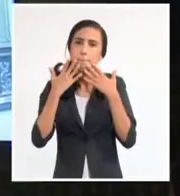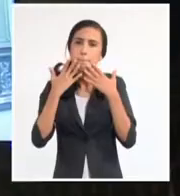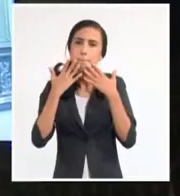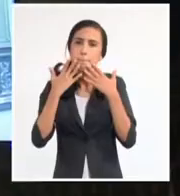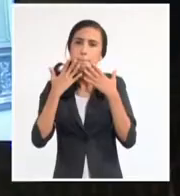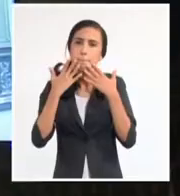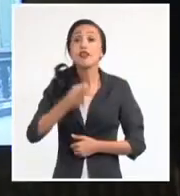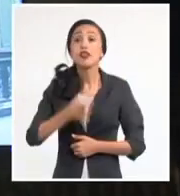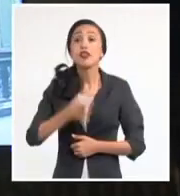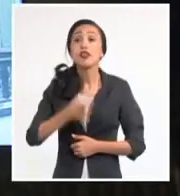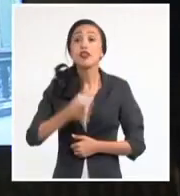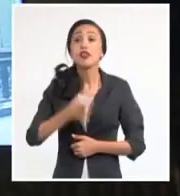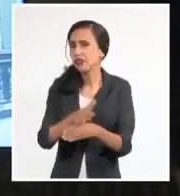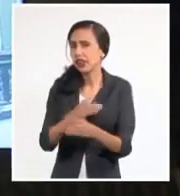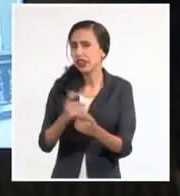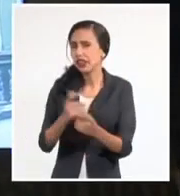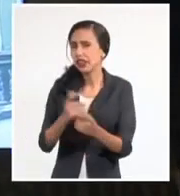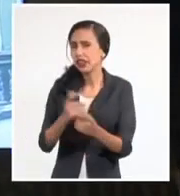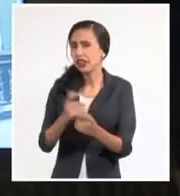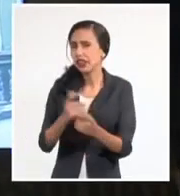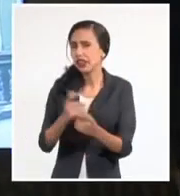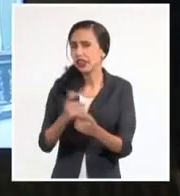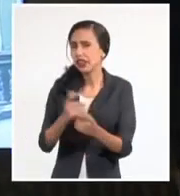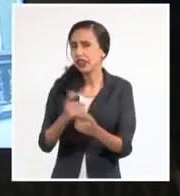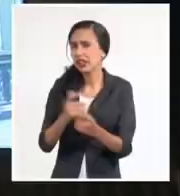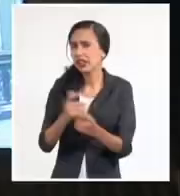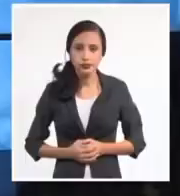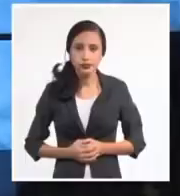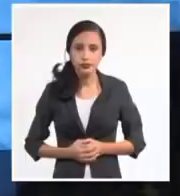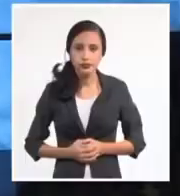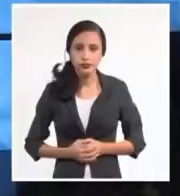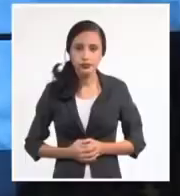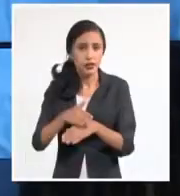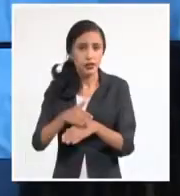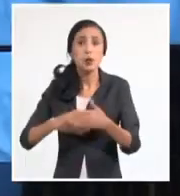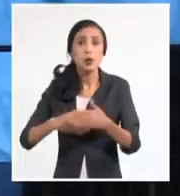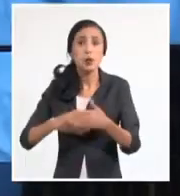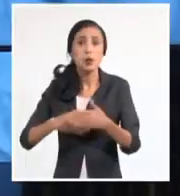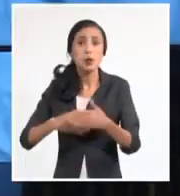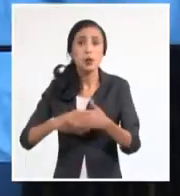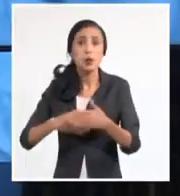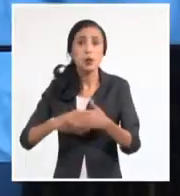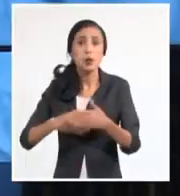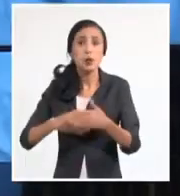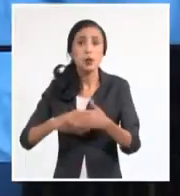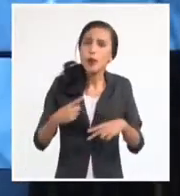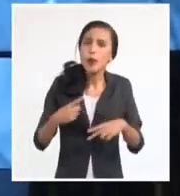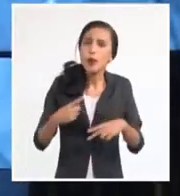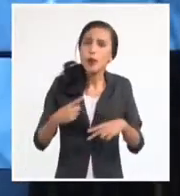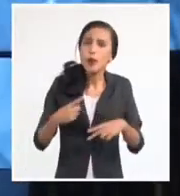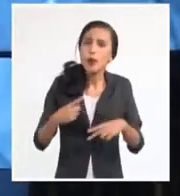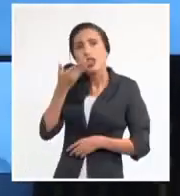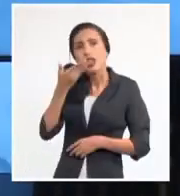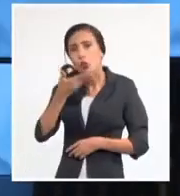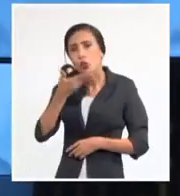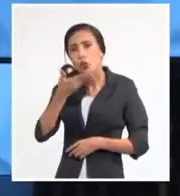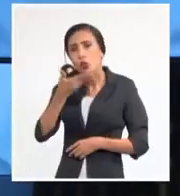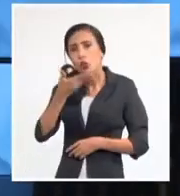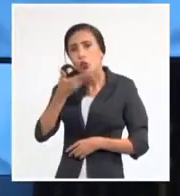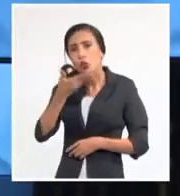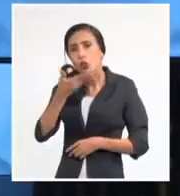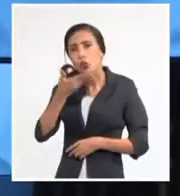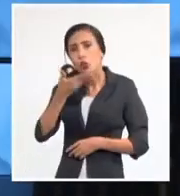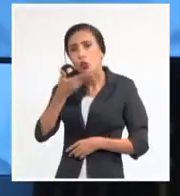libró disímiles batallas, de modo que los usuarios podrán volver a sus intervenciones, sentir su voz enérgica en los momentos